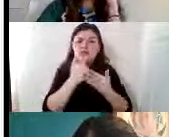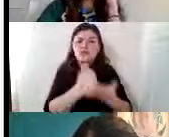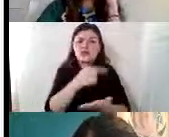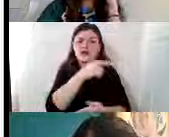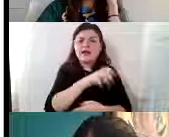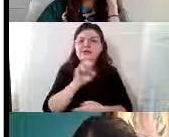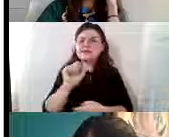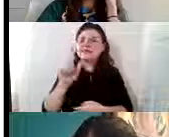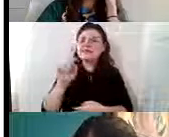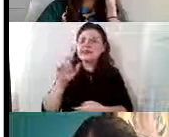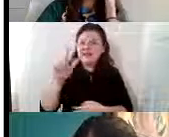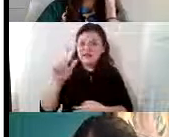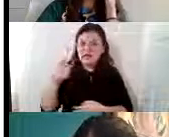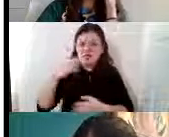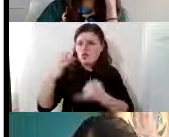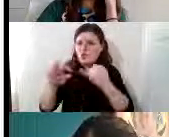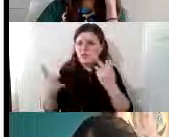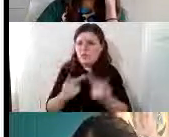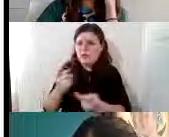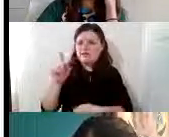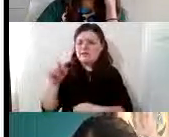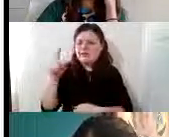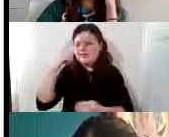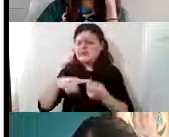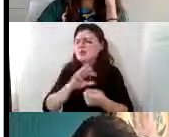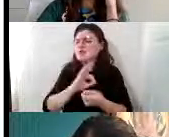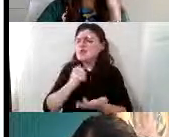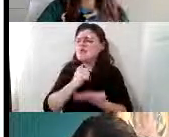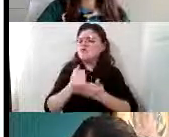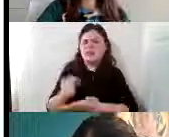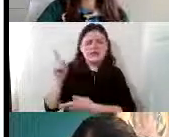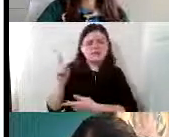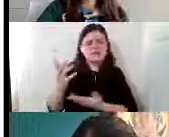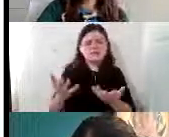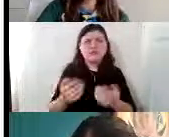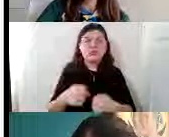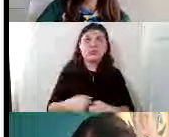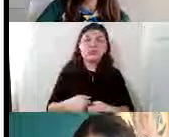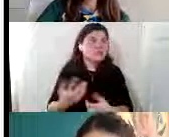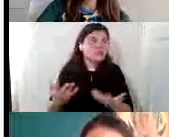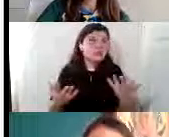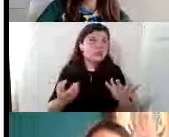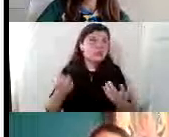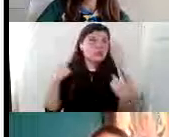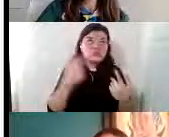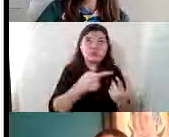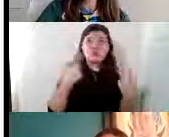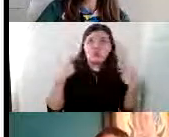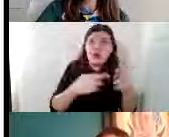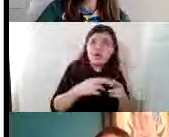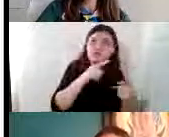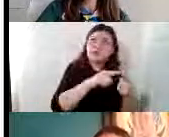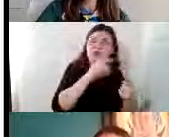caemos nosotros. ¿Sí? ¿Quién crees que pudiera ayudarle a Estela? Pues en realidad aquí pusimos que la maestra le ayudó en su